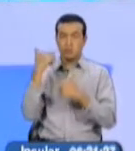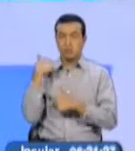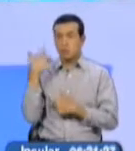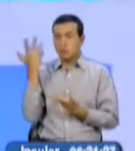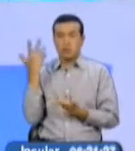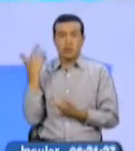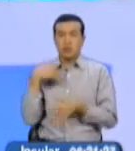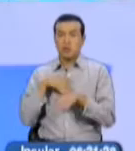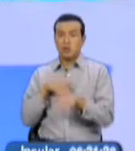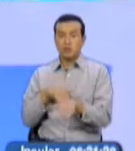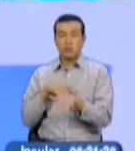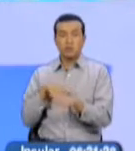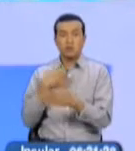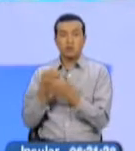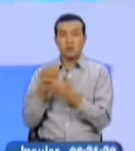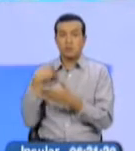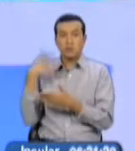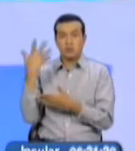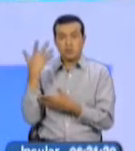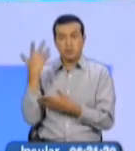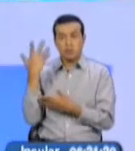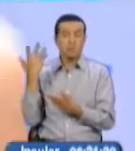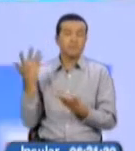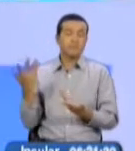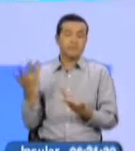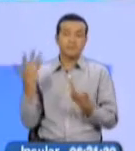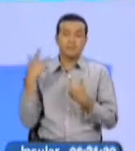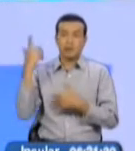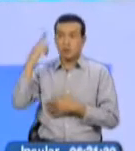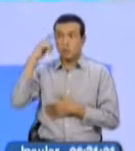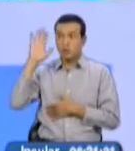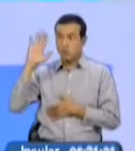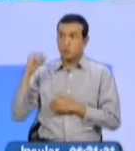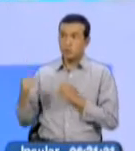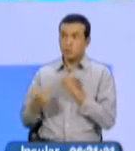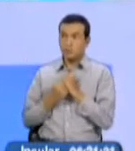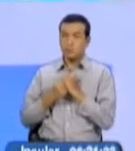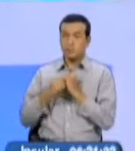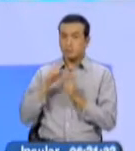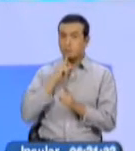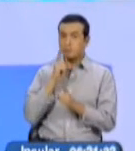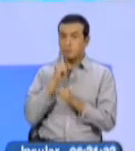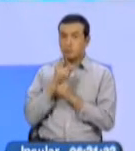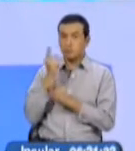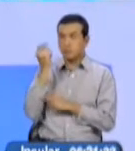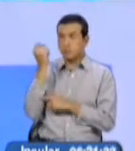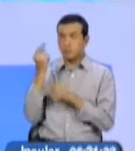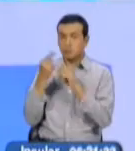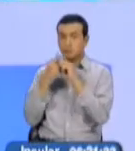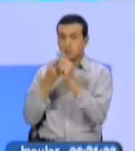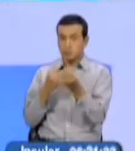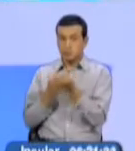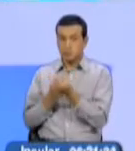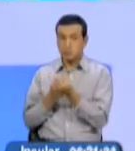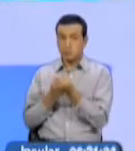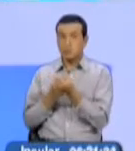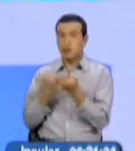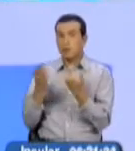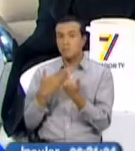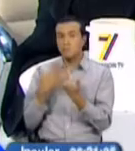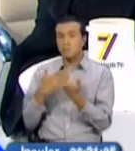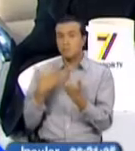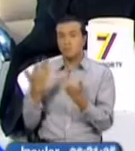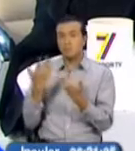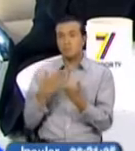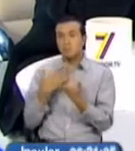ningún respaldo económico por consiguiente si el estado provee de ésta de este recurso en todo caso es muy fácil